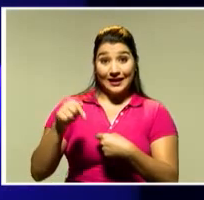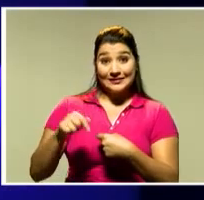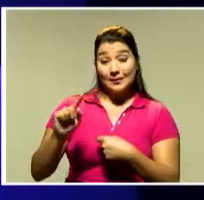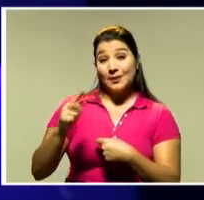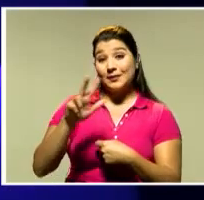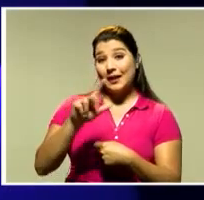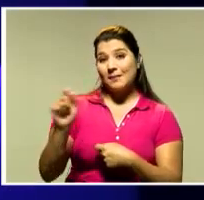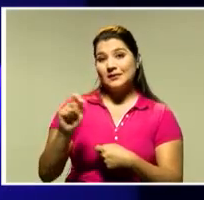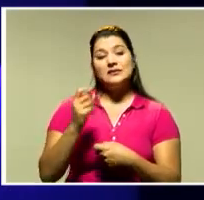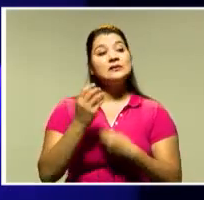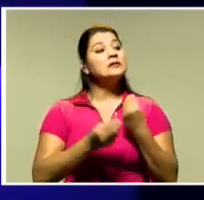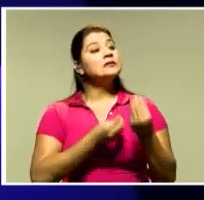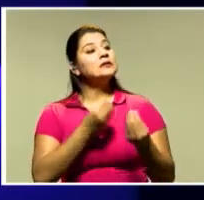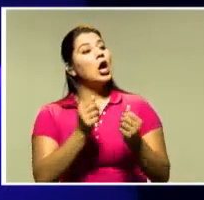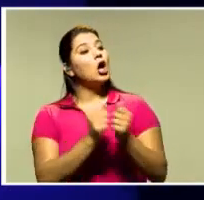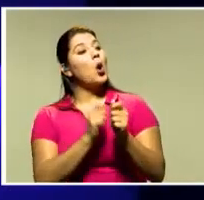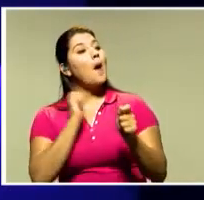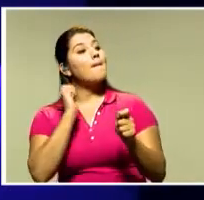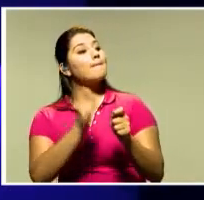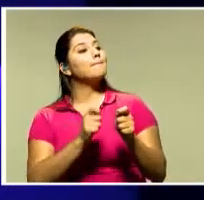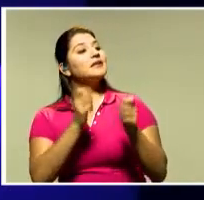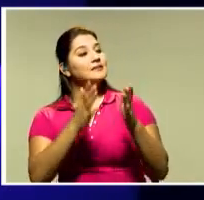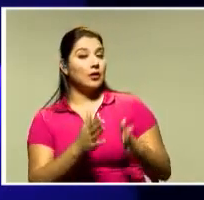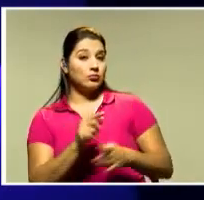hacer con los pescadores? Que es